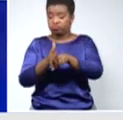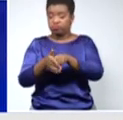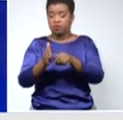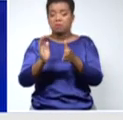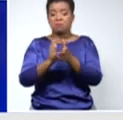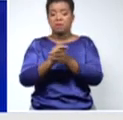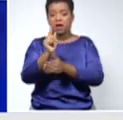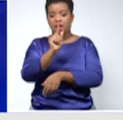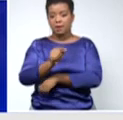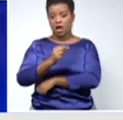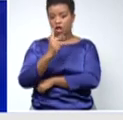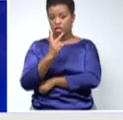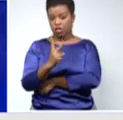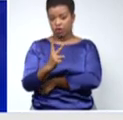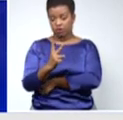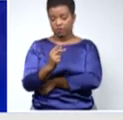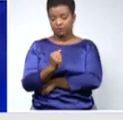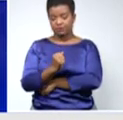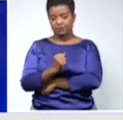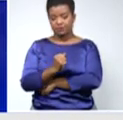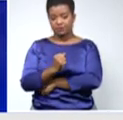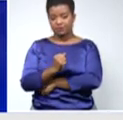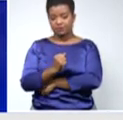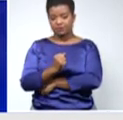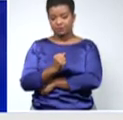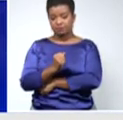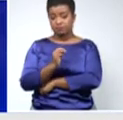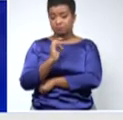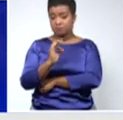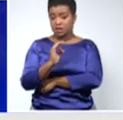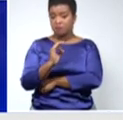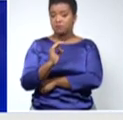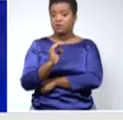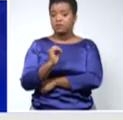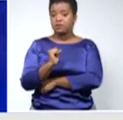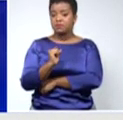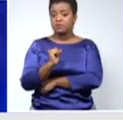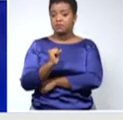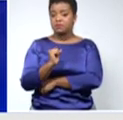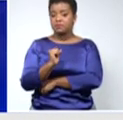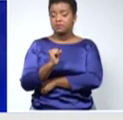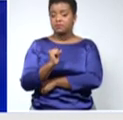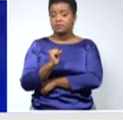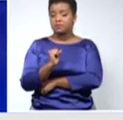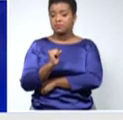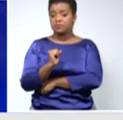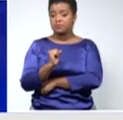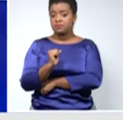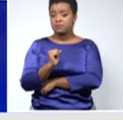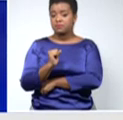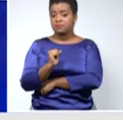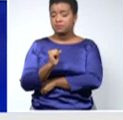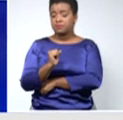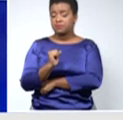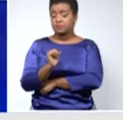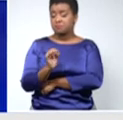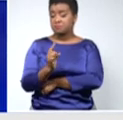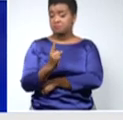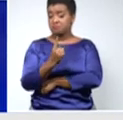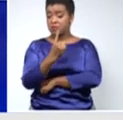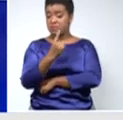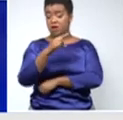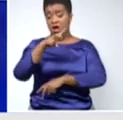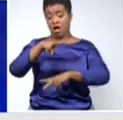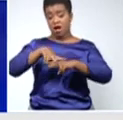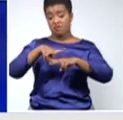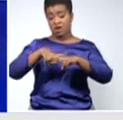2. Y en el orden de mayores tasas a menores, pues ahí está en primer lugar La Habana